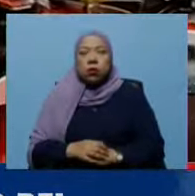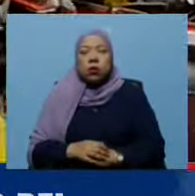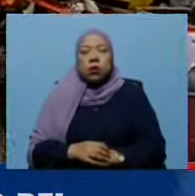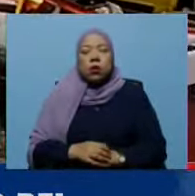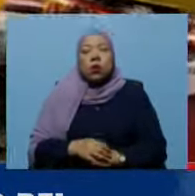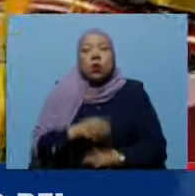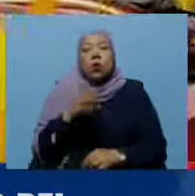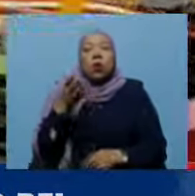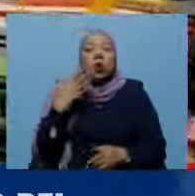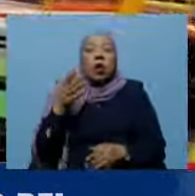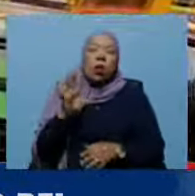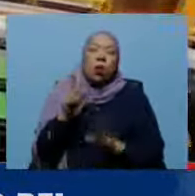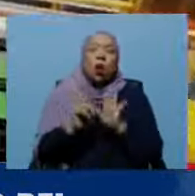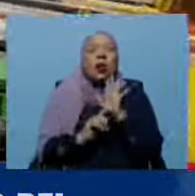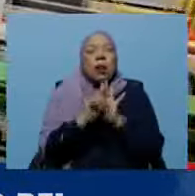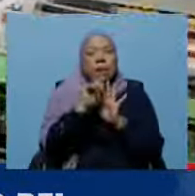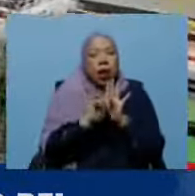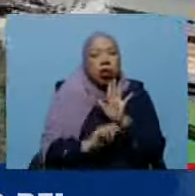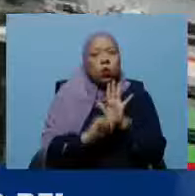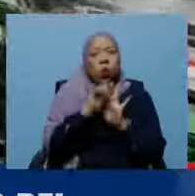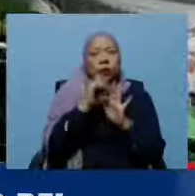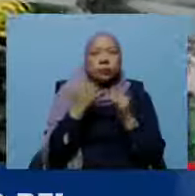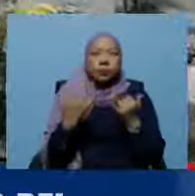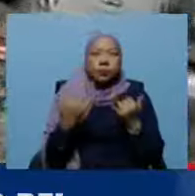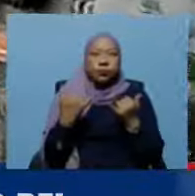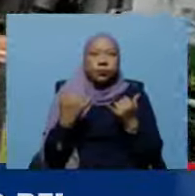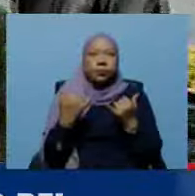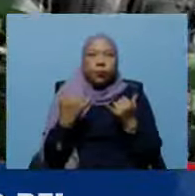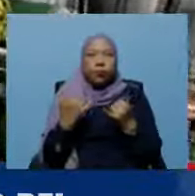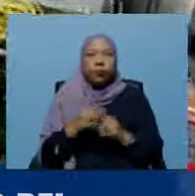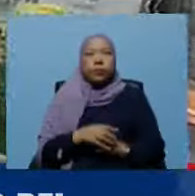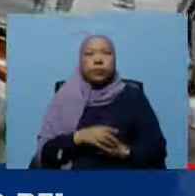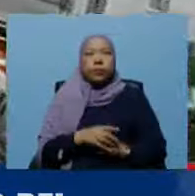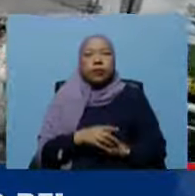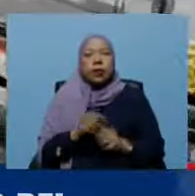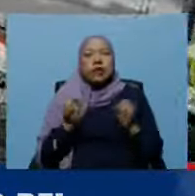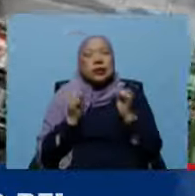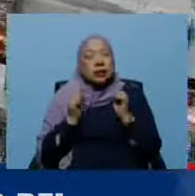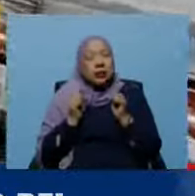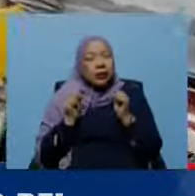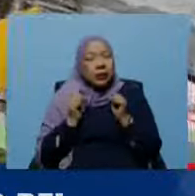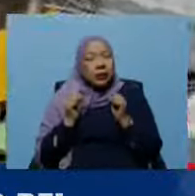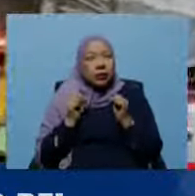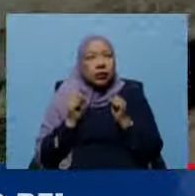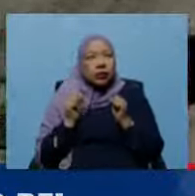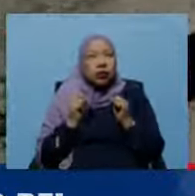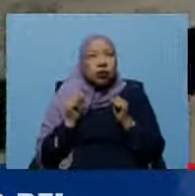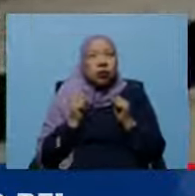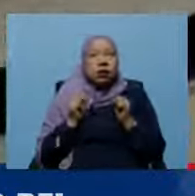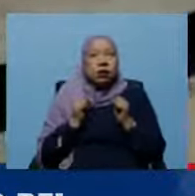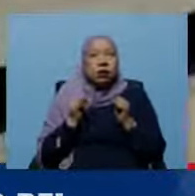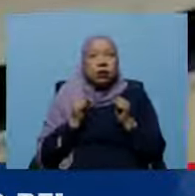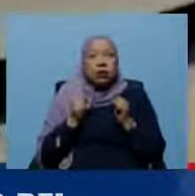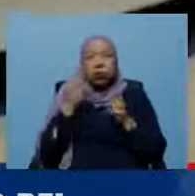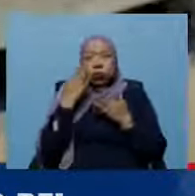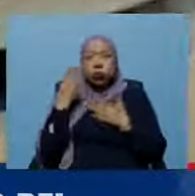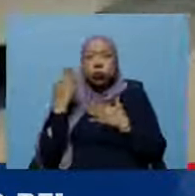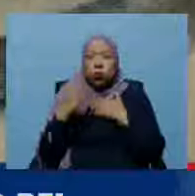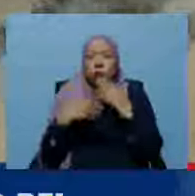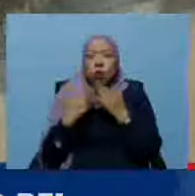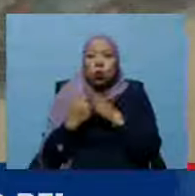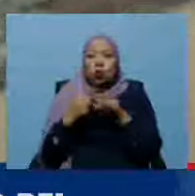900 grados, más o menos tiene esa barra en este lugar. Es enfriada, valga la redundancia, cama de